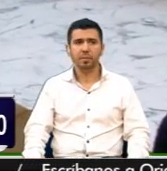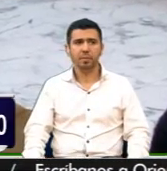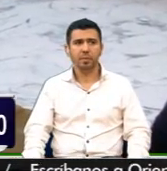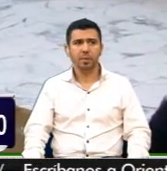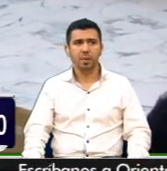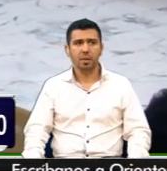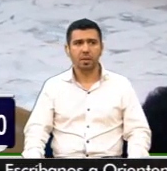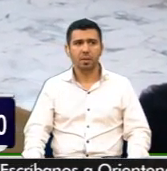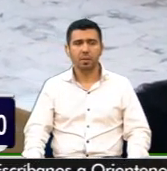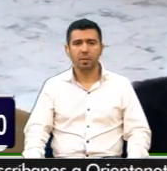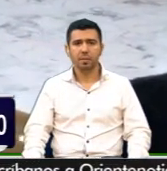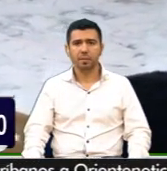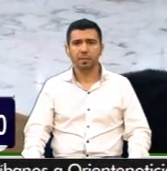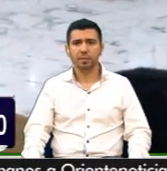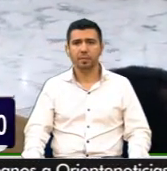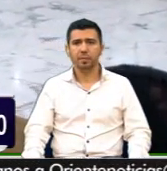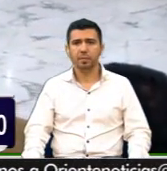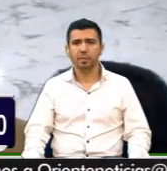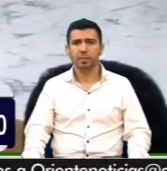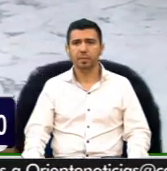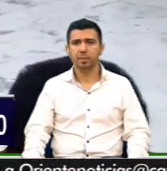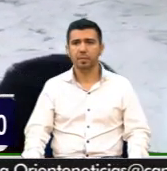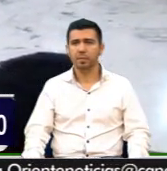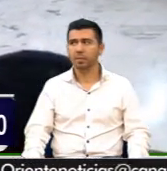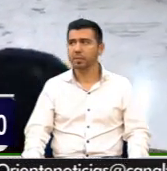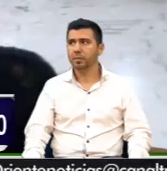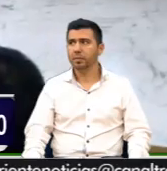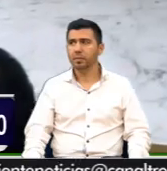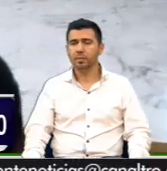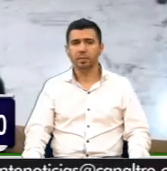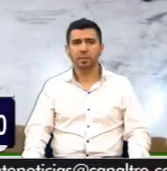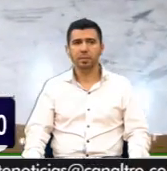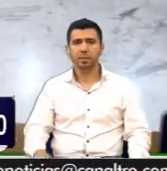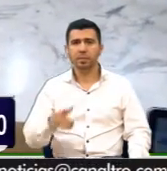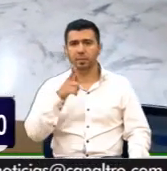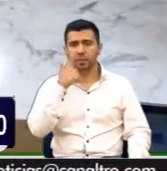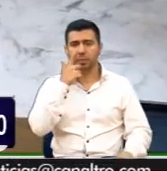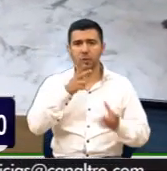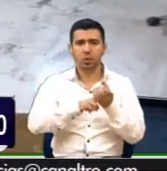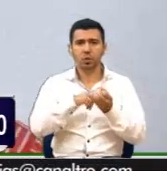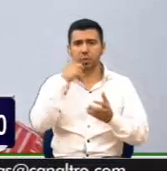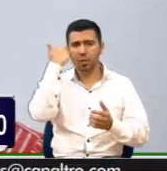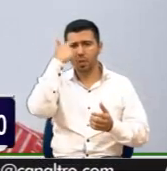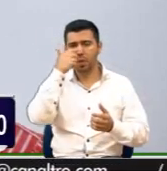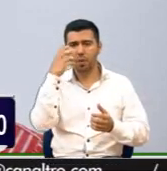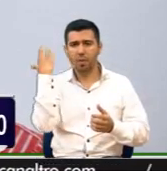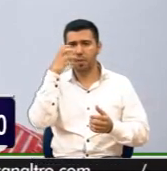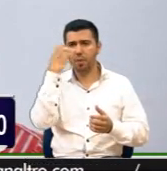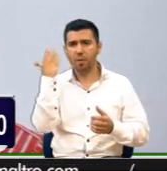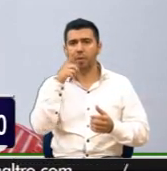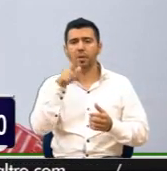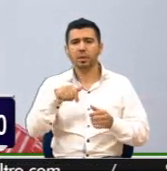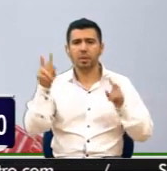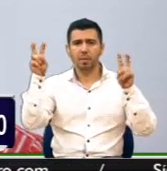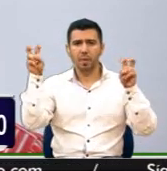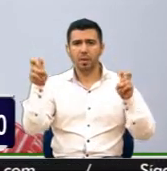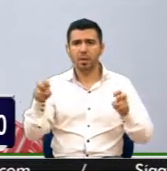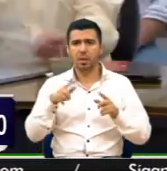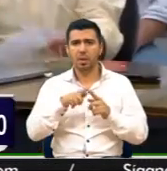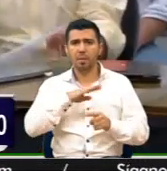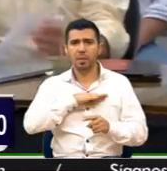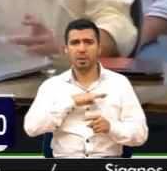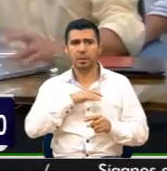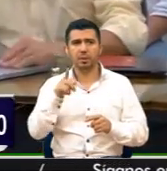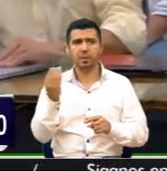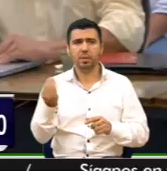la creación del plan de desarrollo, la movilidad y una supuesta doble moral fueron otros temas que cuestionaron los